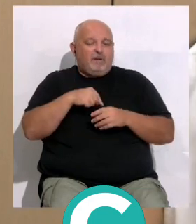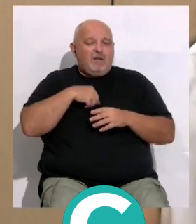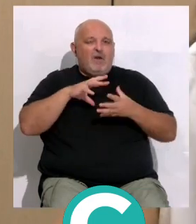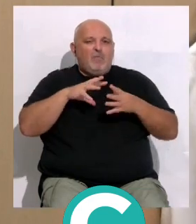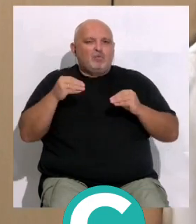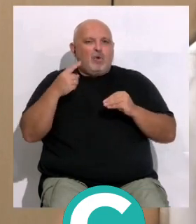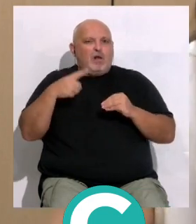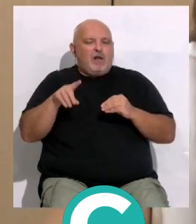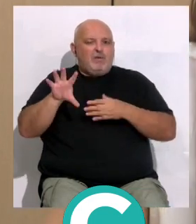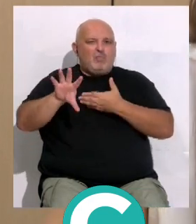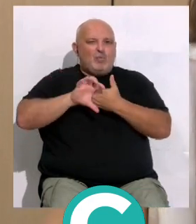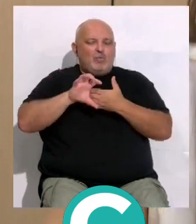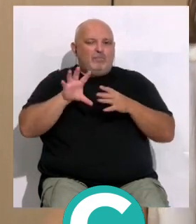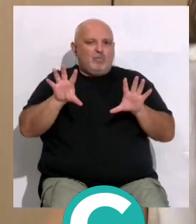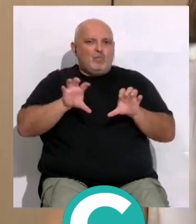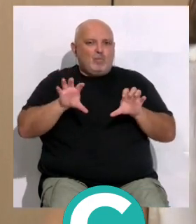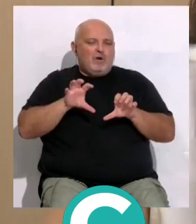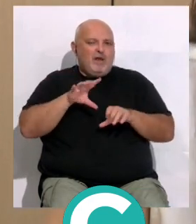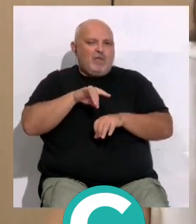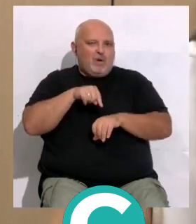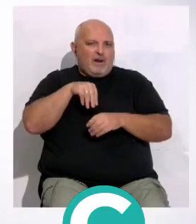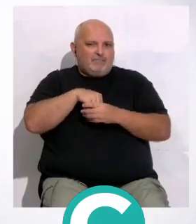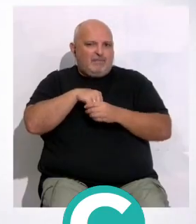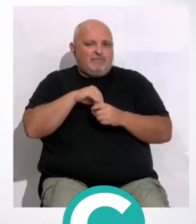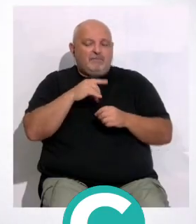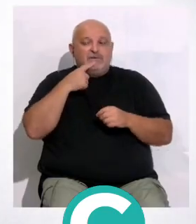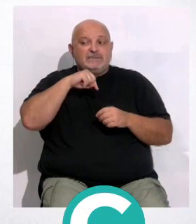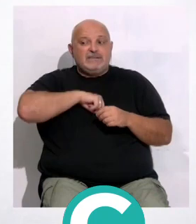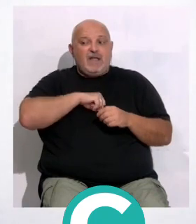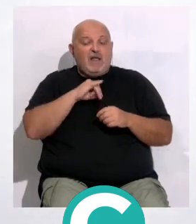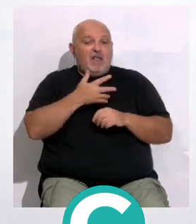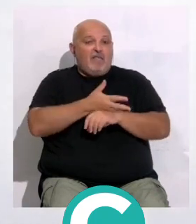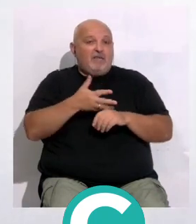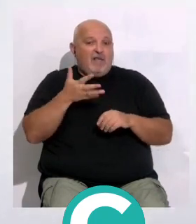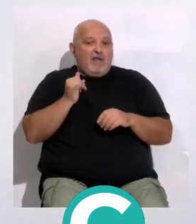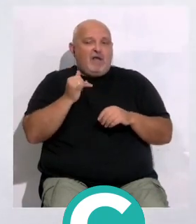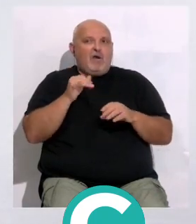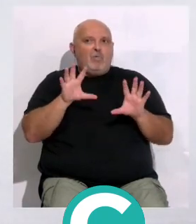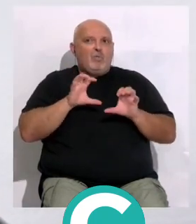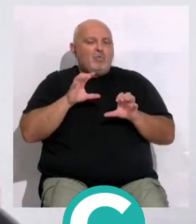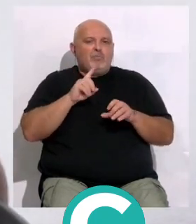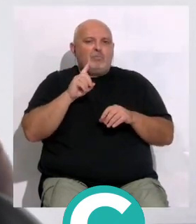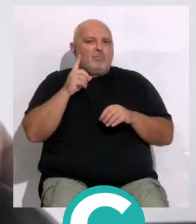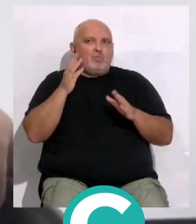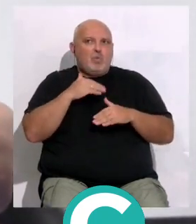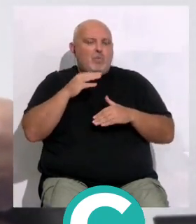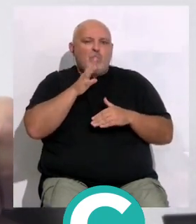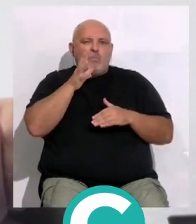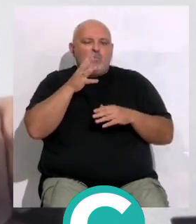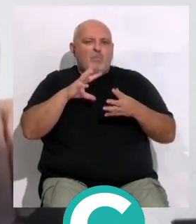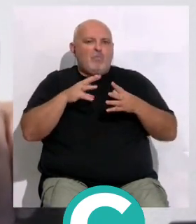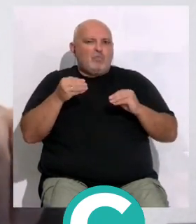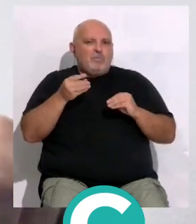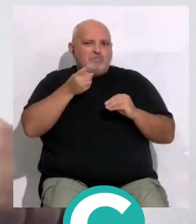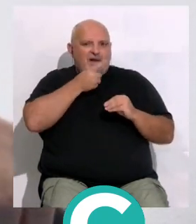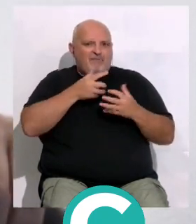capta glucosa. Entonces, si la patología de la diabetes consiste en que la glucosa no es captada por ese músculo, es porque el músculo está